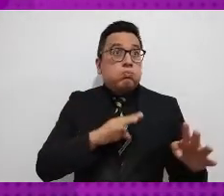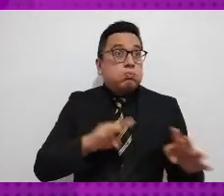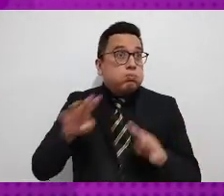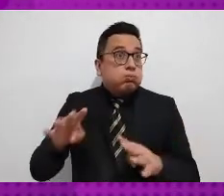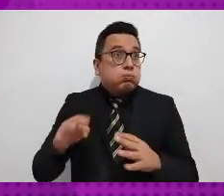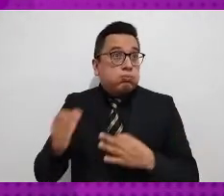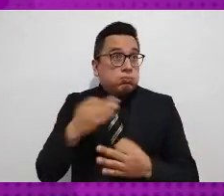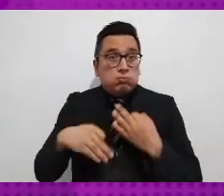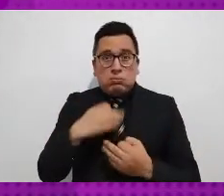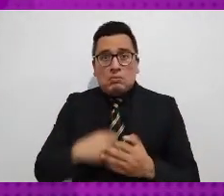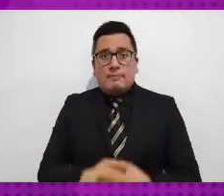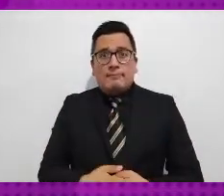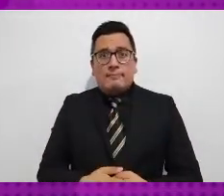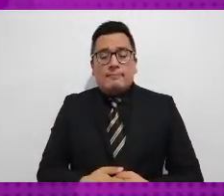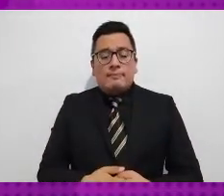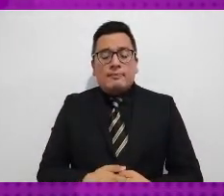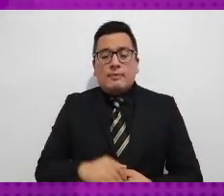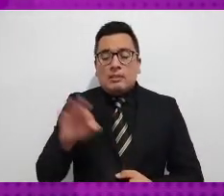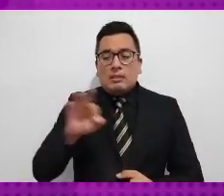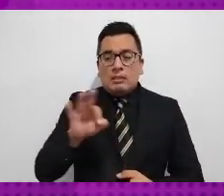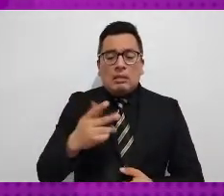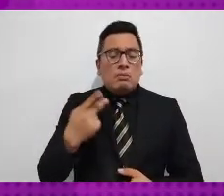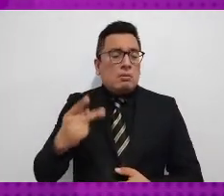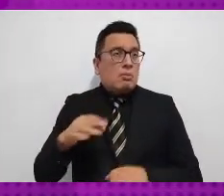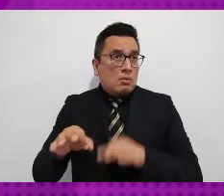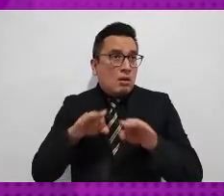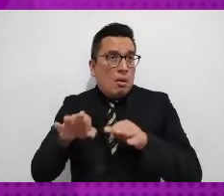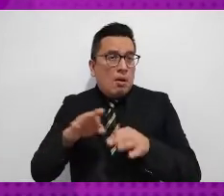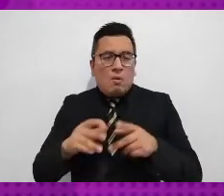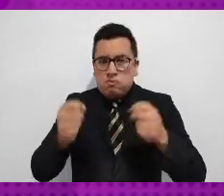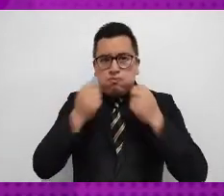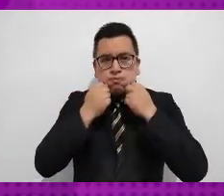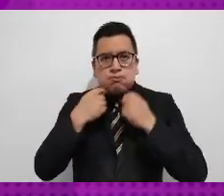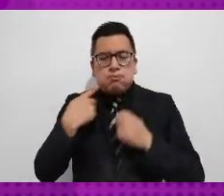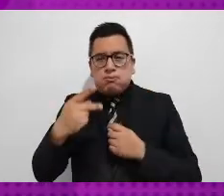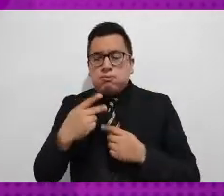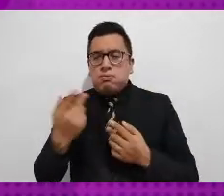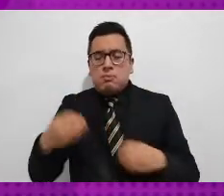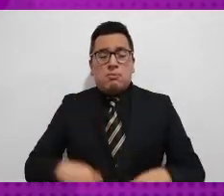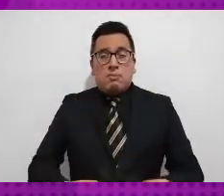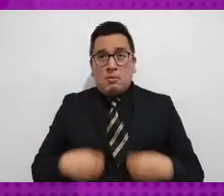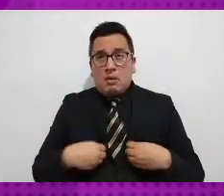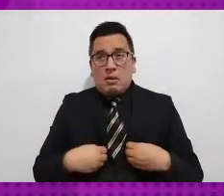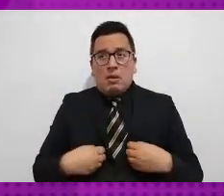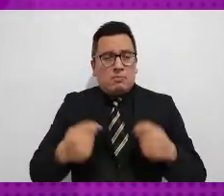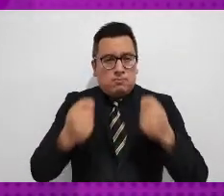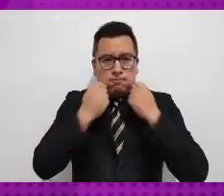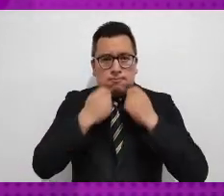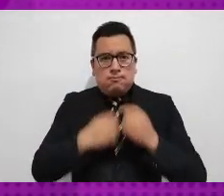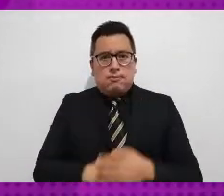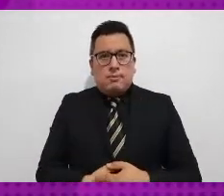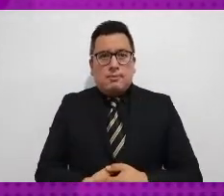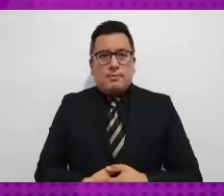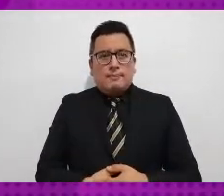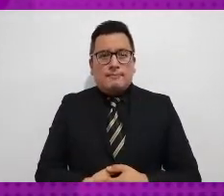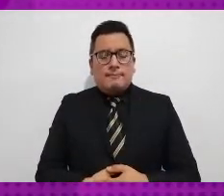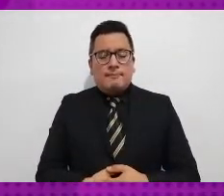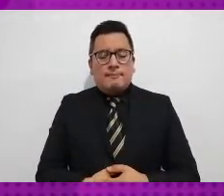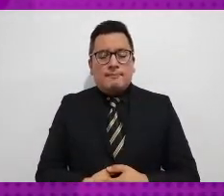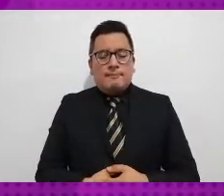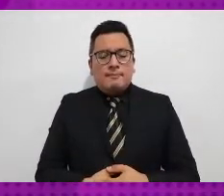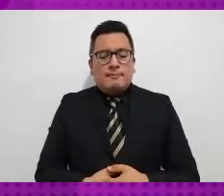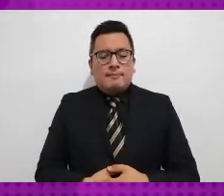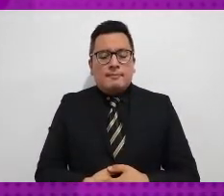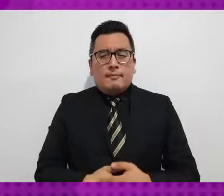ámbitos, independientemente de la función pública, la función privada o la función que cada quien realice. ¿Y por qué? Eso me lleva a la